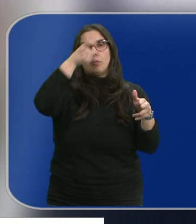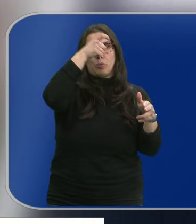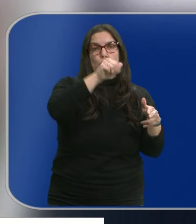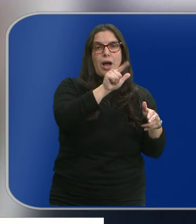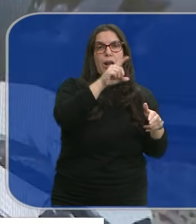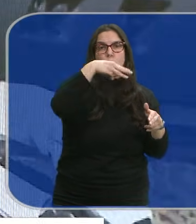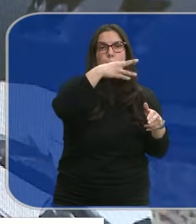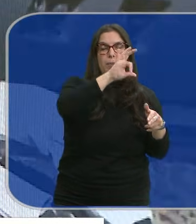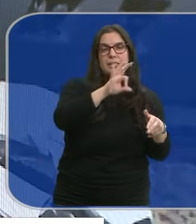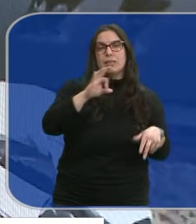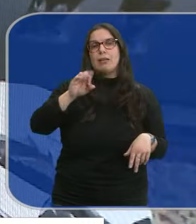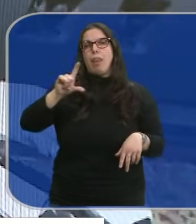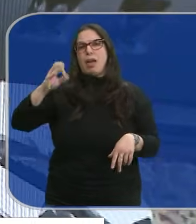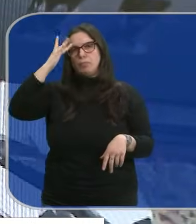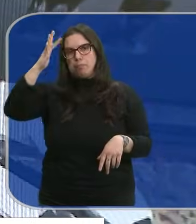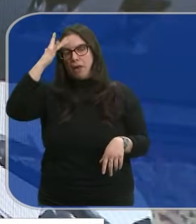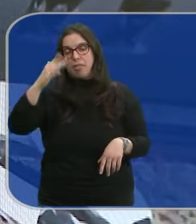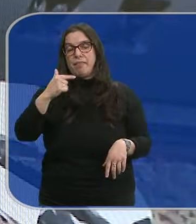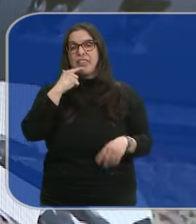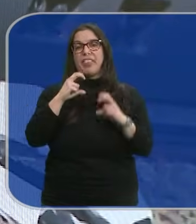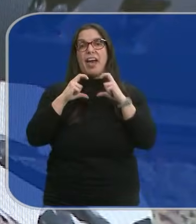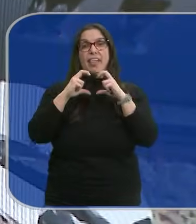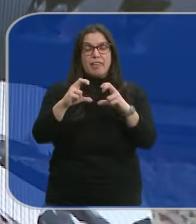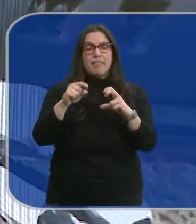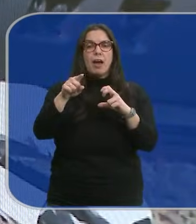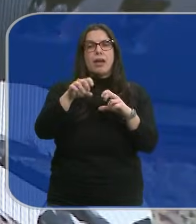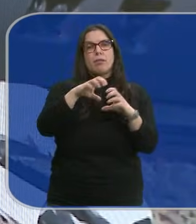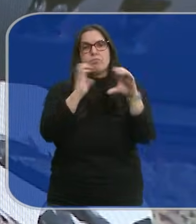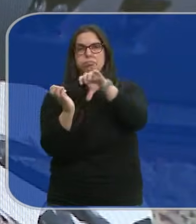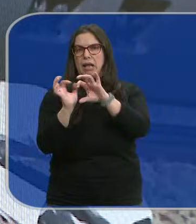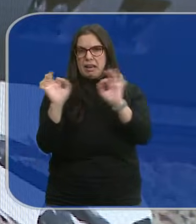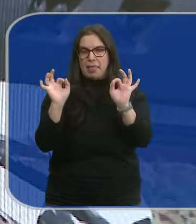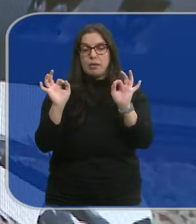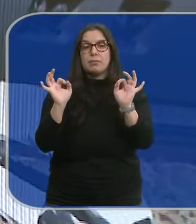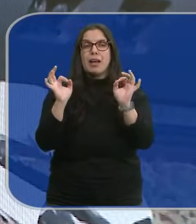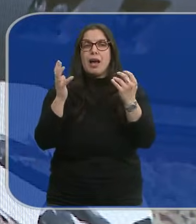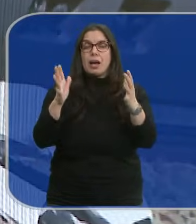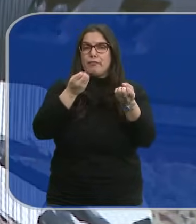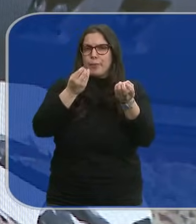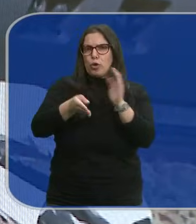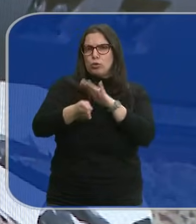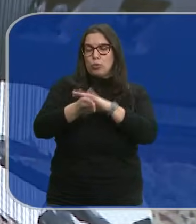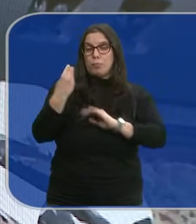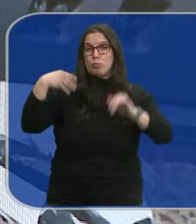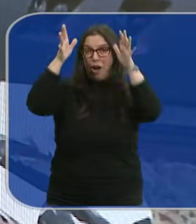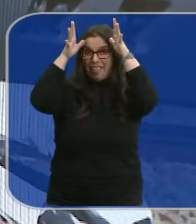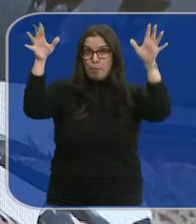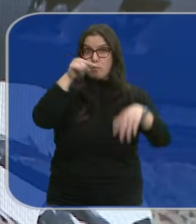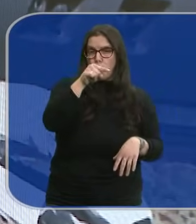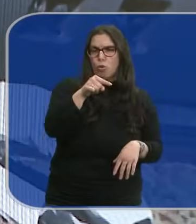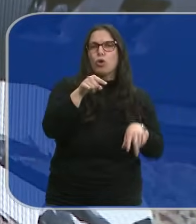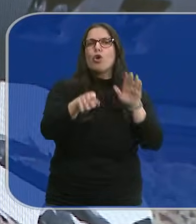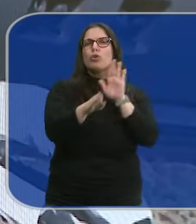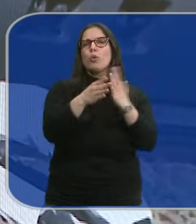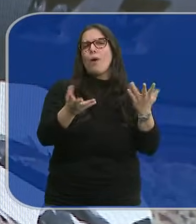y La Esperanza. Adif ha confirmado que en este caso no ha habido ningún descarrilamiento. Pero la información continúa. En Adamuz lo que siguen son